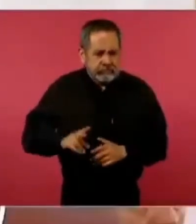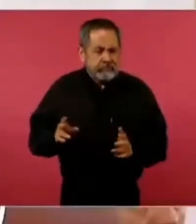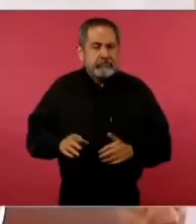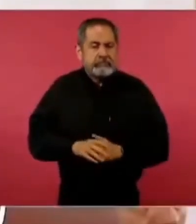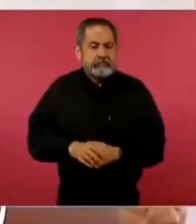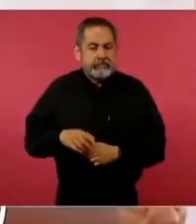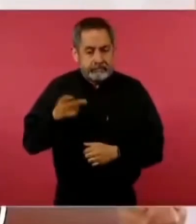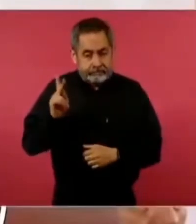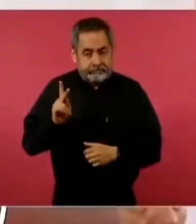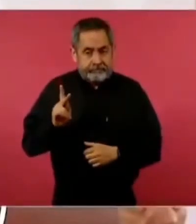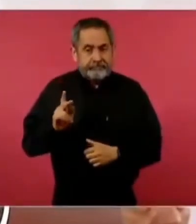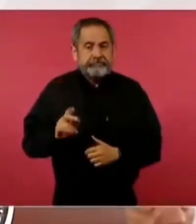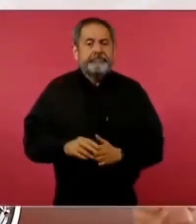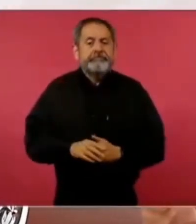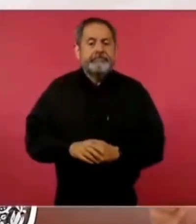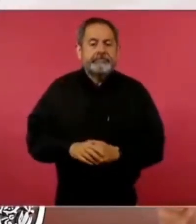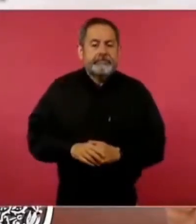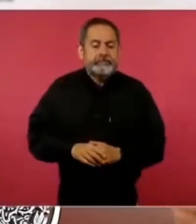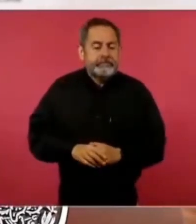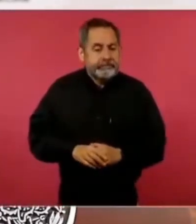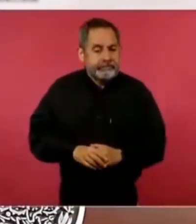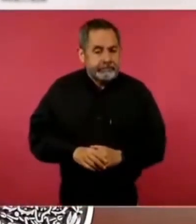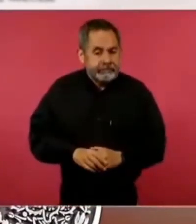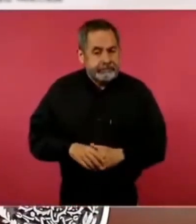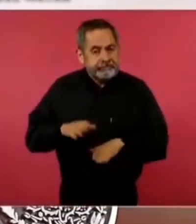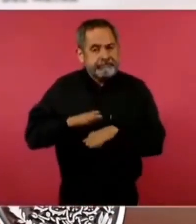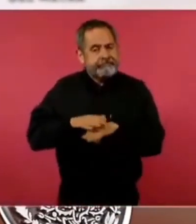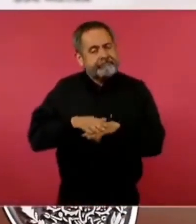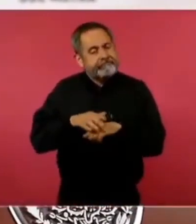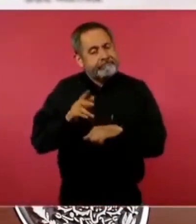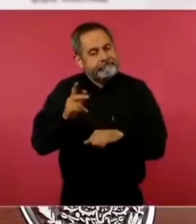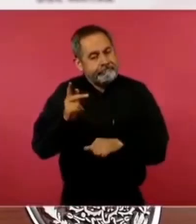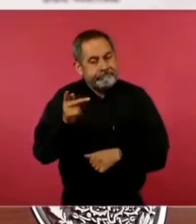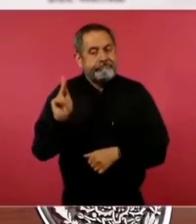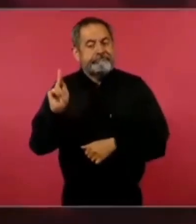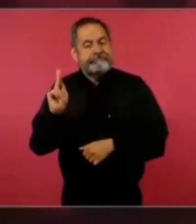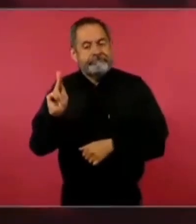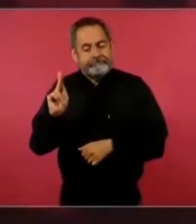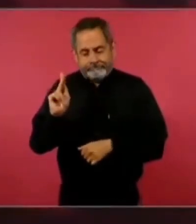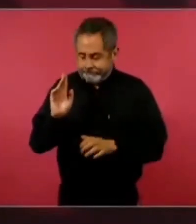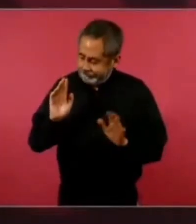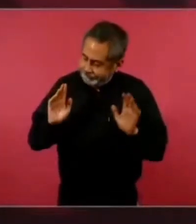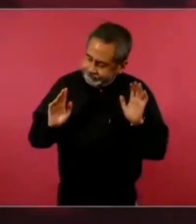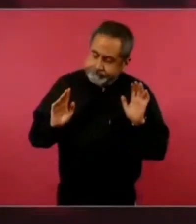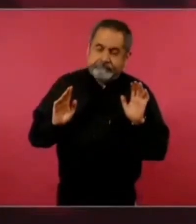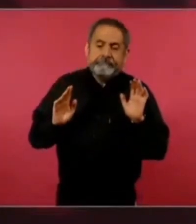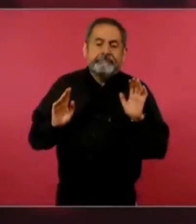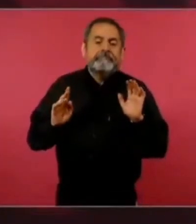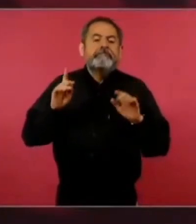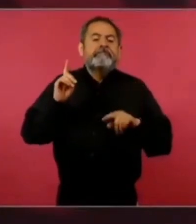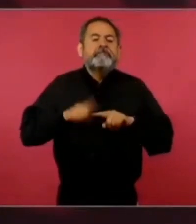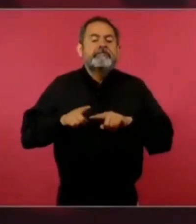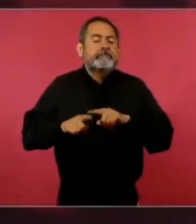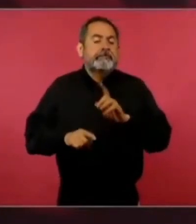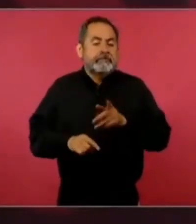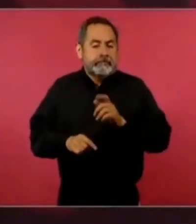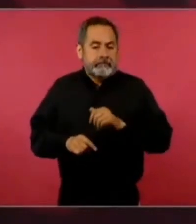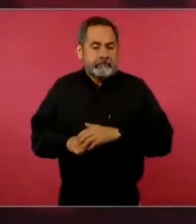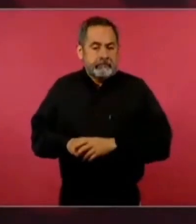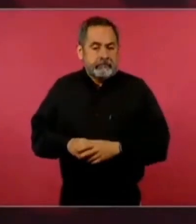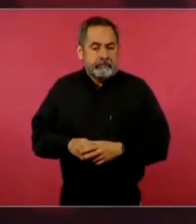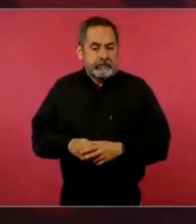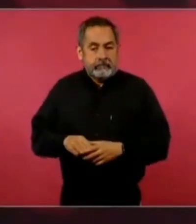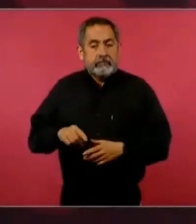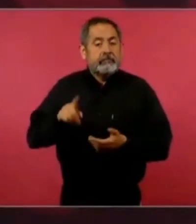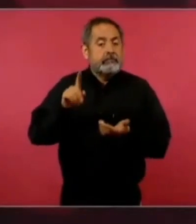Nada más que hay también sus asegúnes. Uno es que en el caso